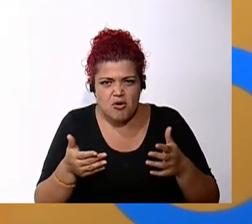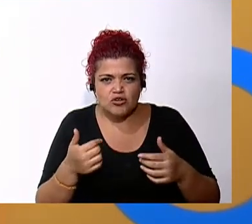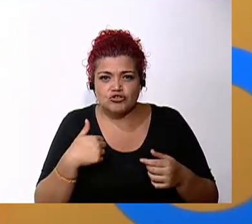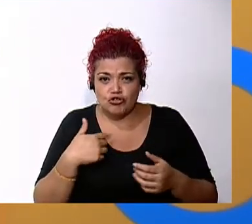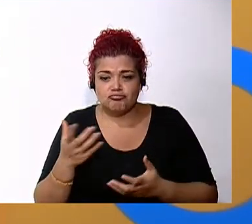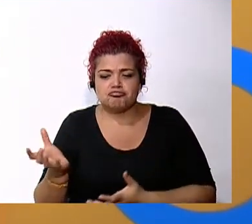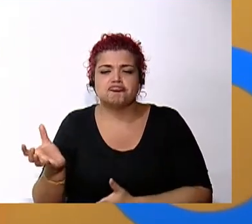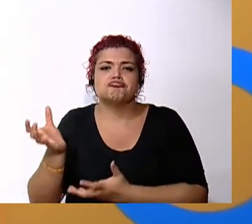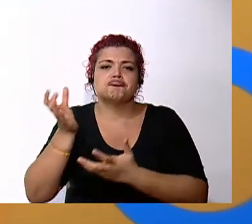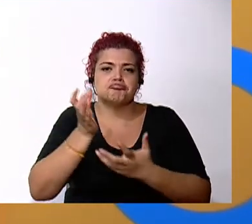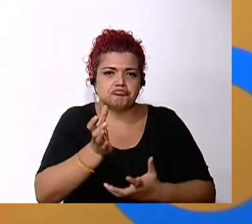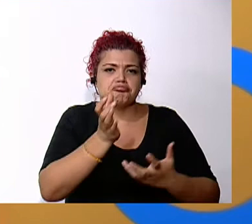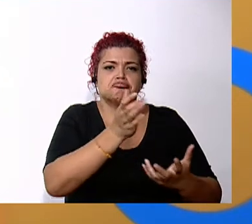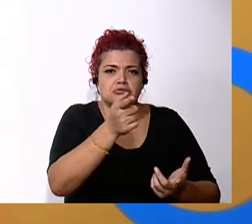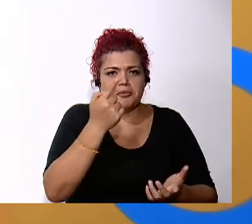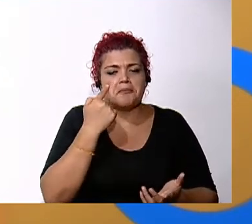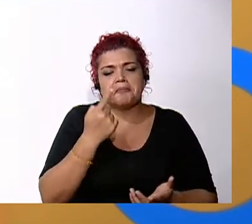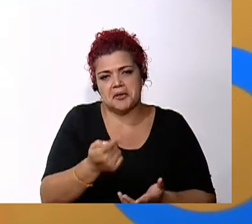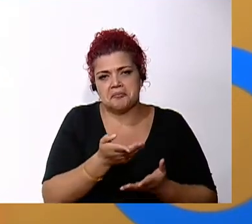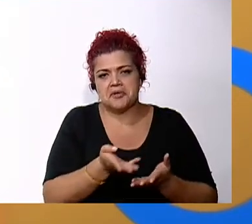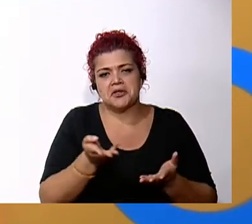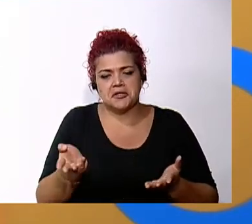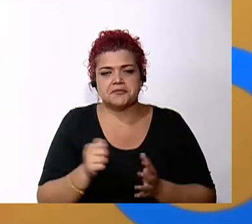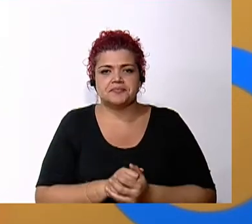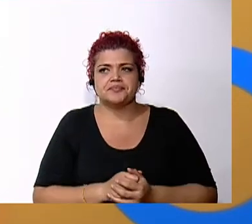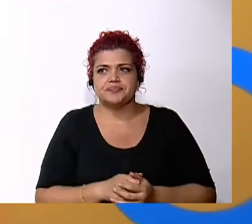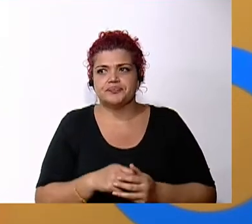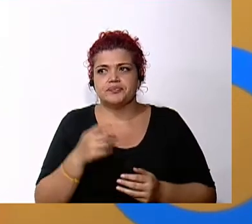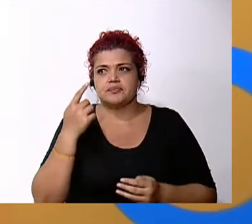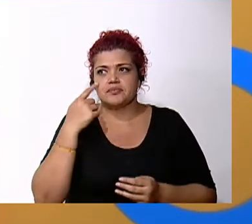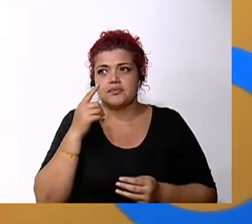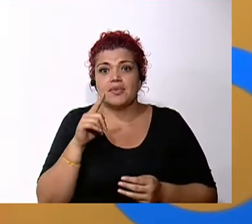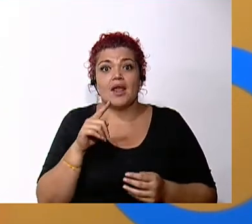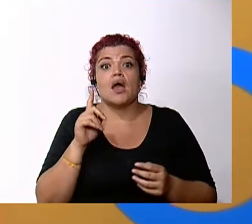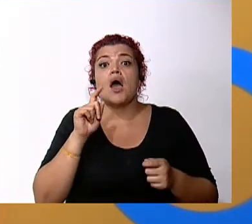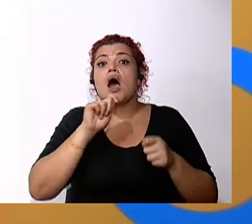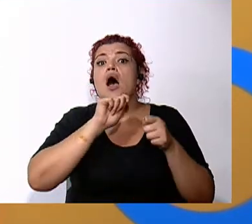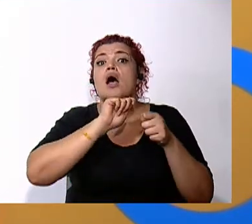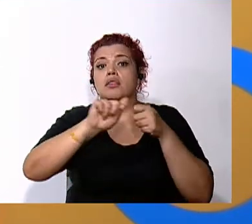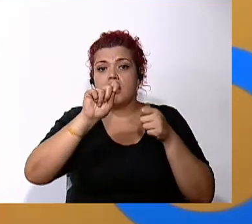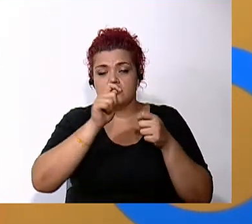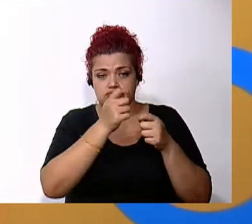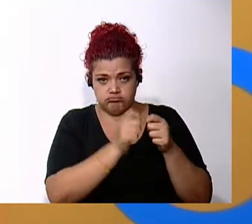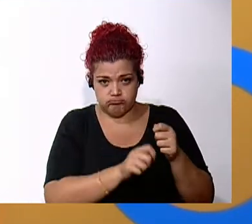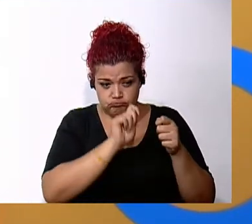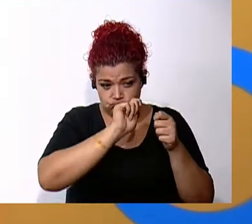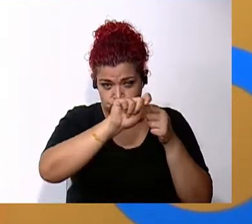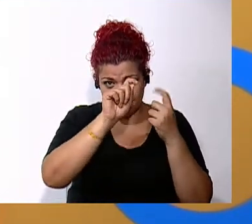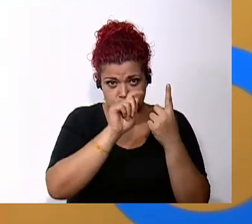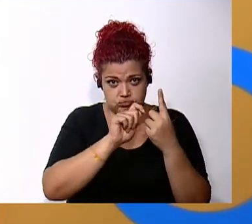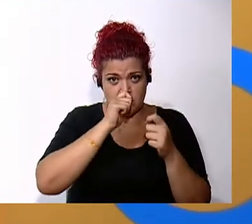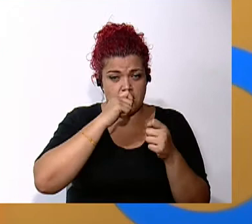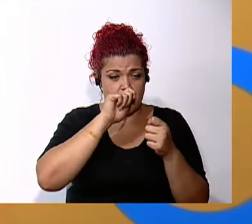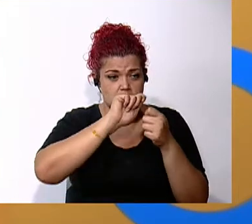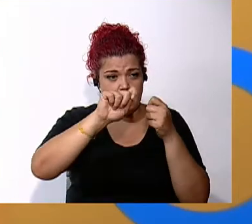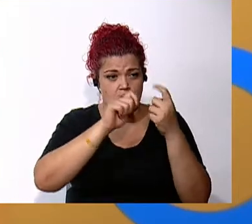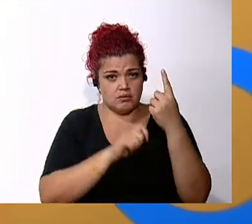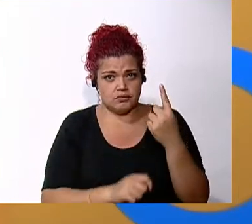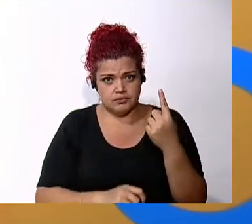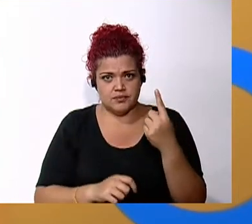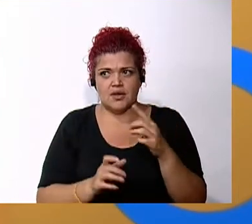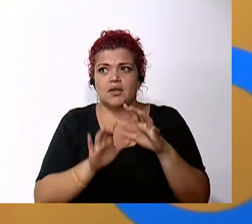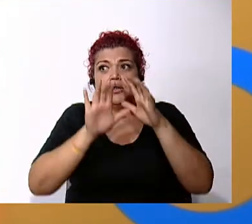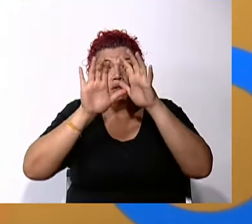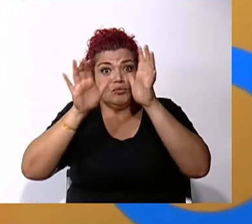mis materiales. Vamos a ocupar una candela y un